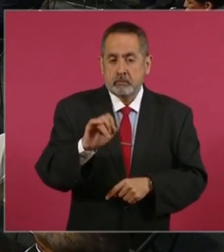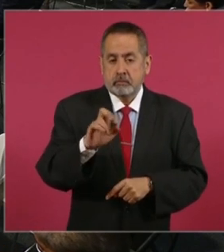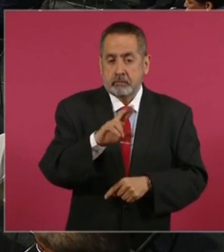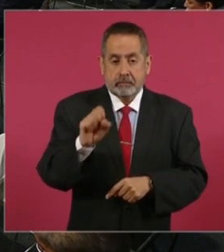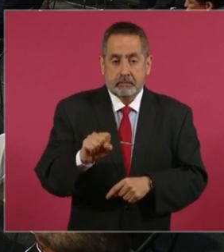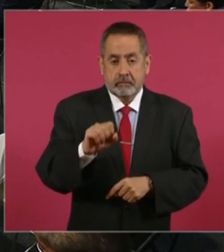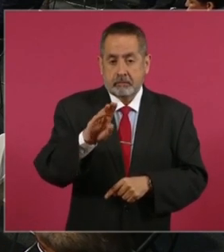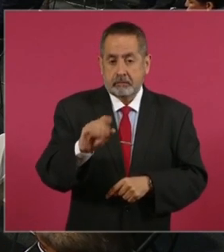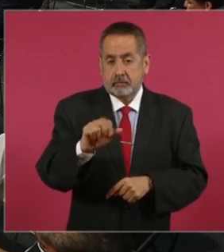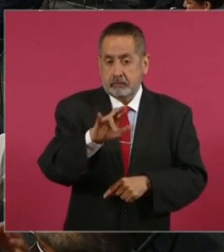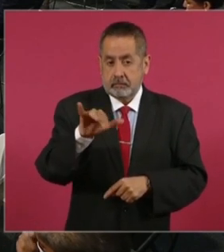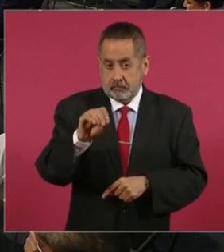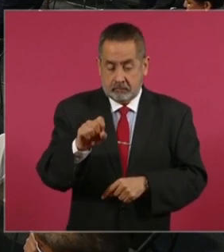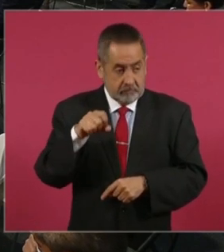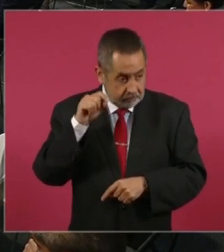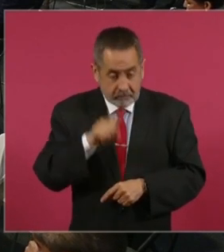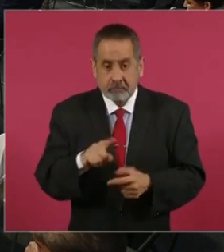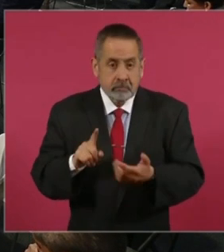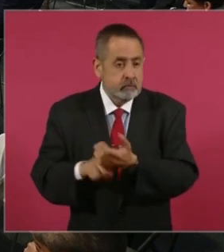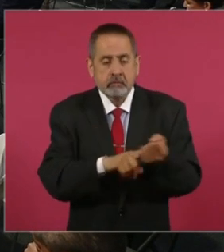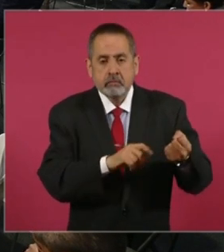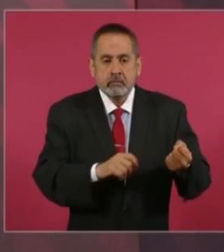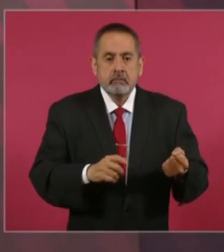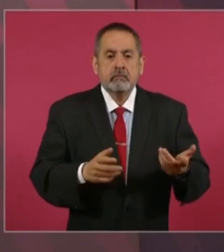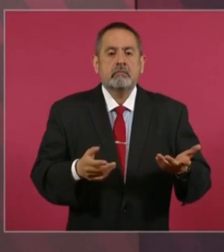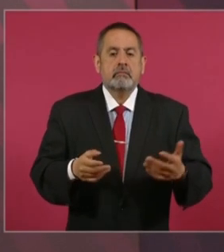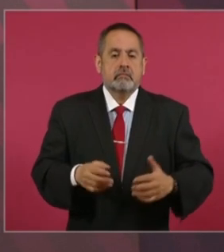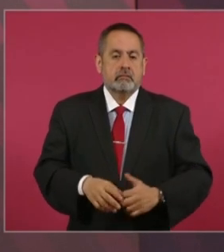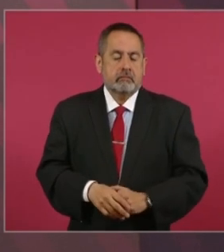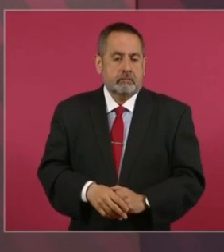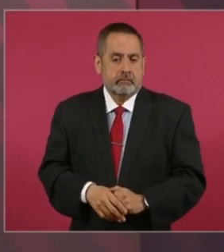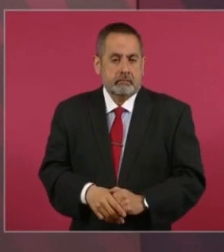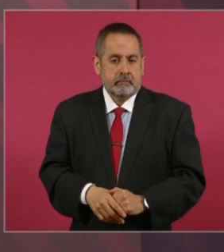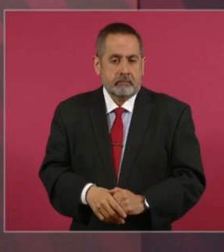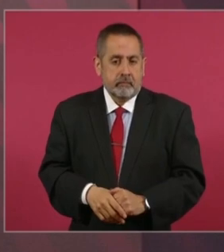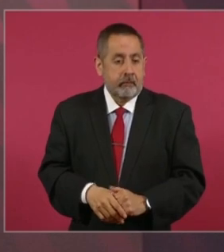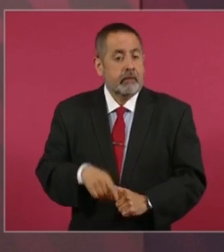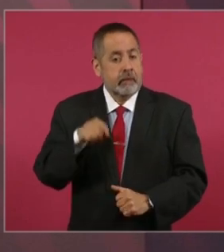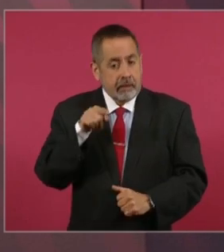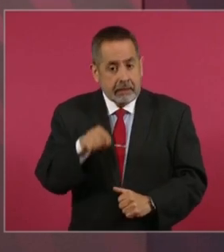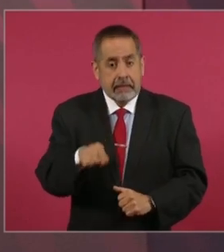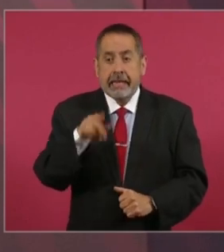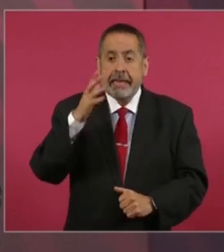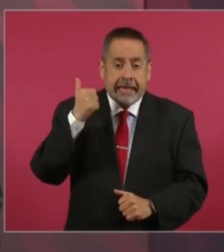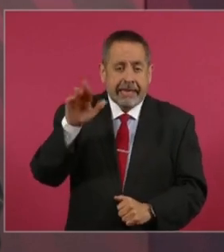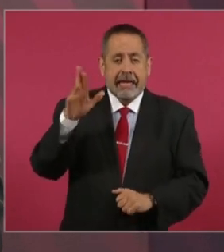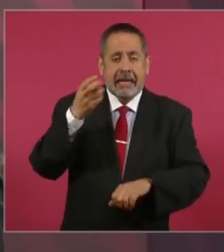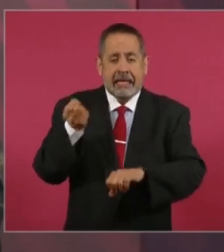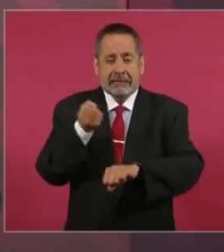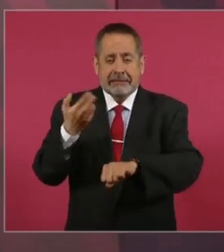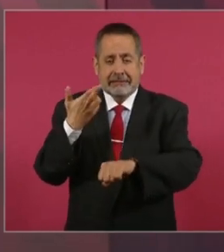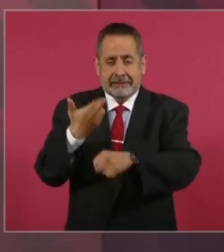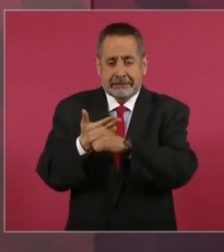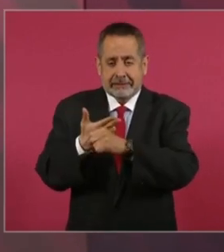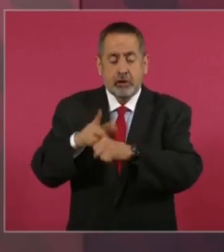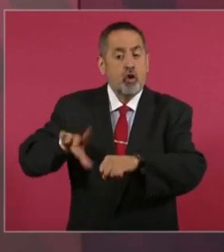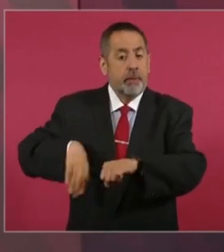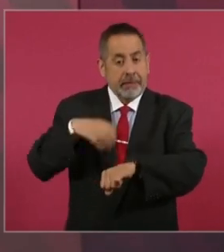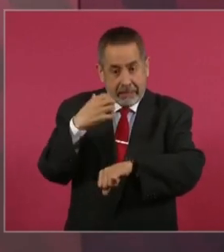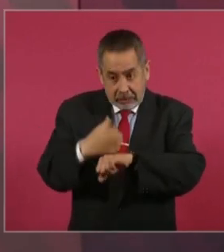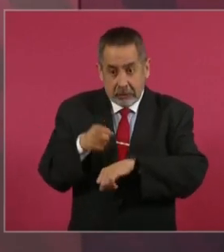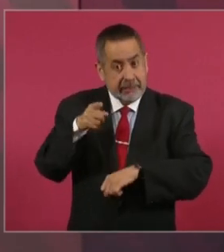que había estado de secretario de Gobernación